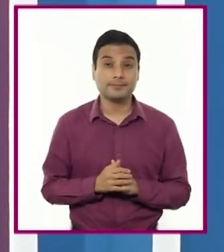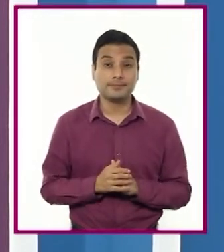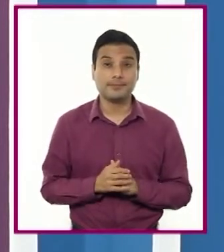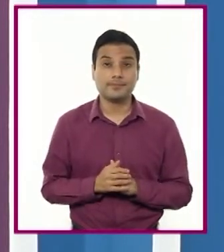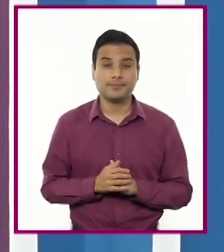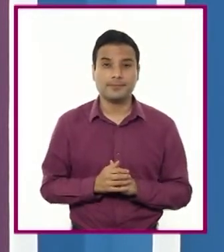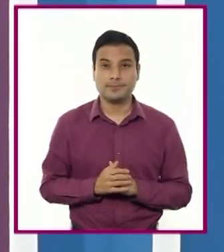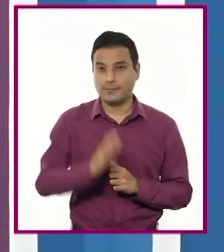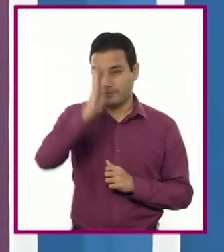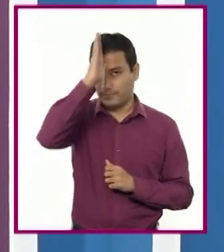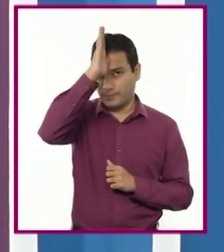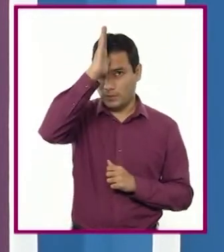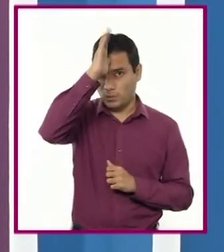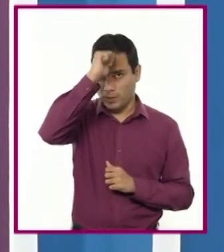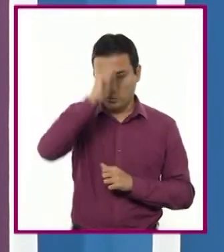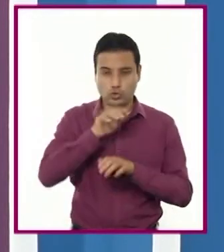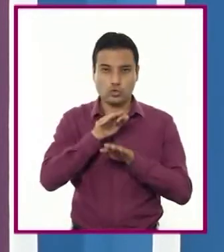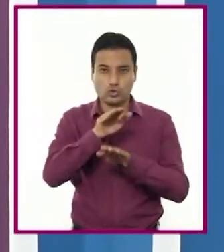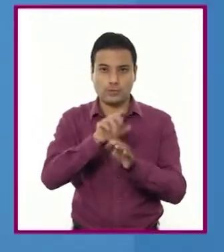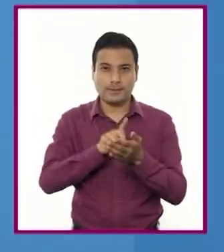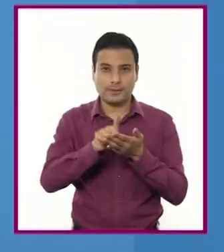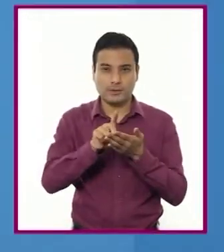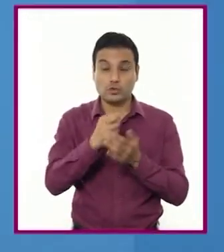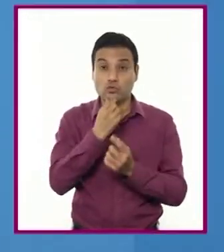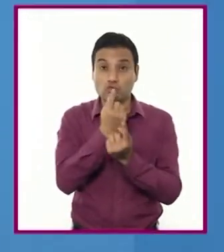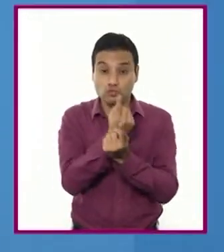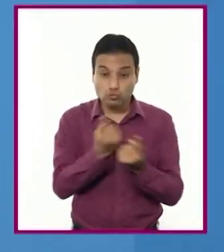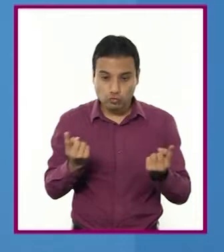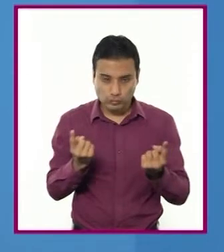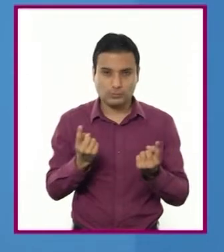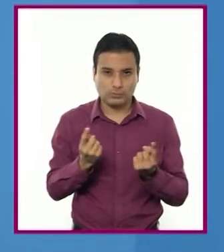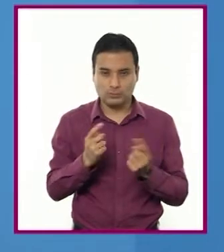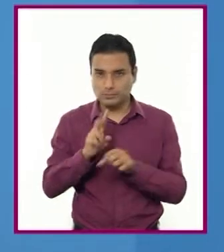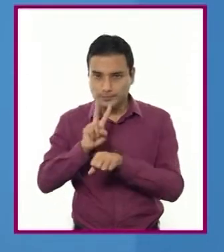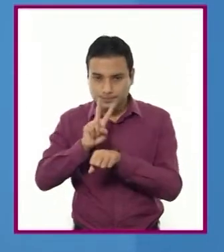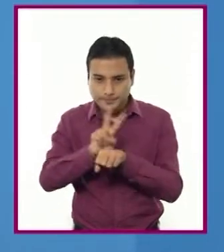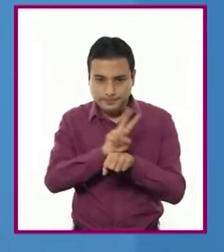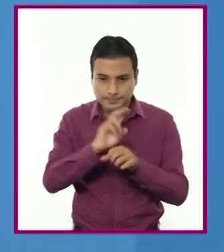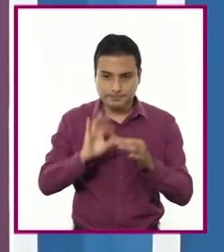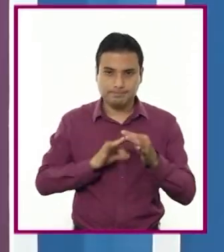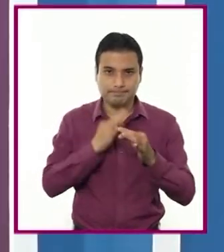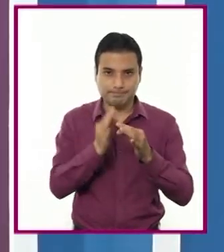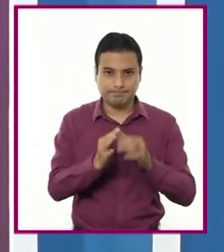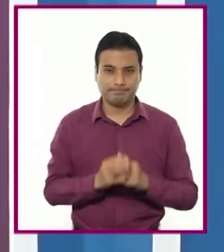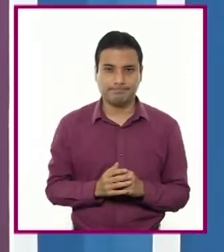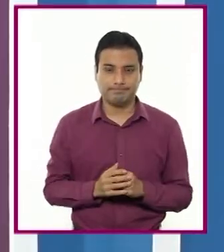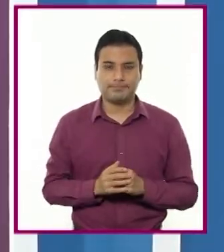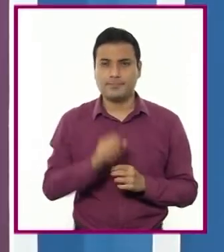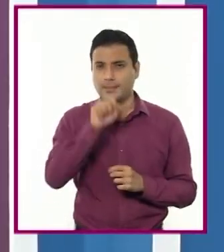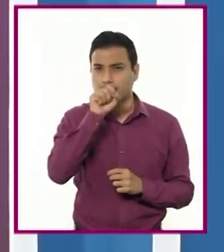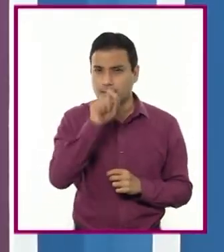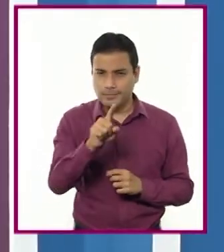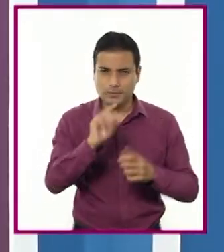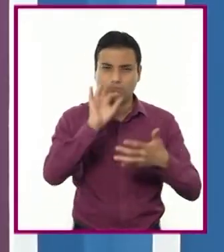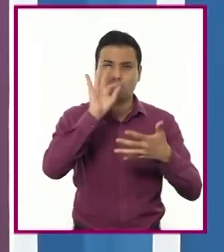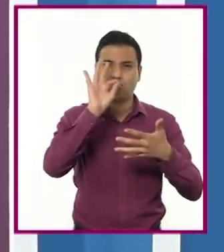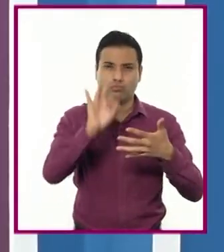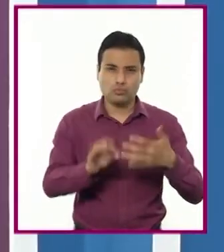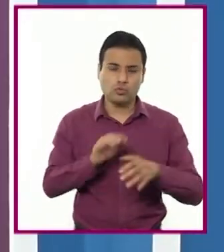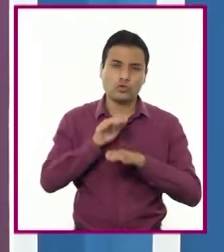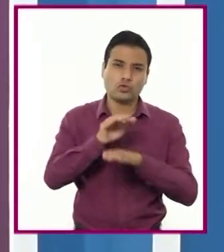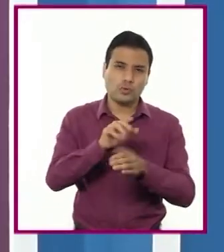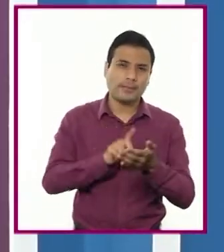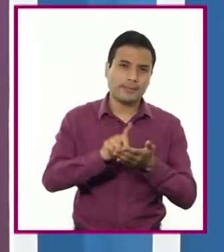la Convención sobre los Derechos del Niño. Publicó algunos puntos sobre el derecho de los niños, niñas, las y